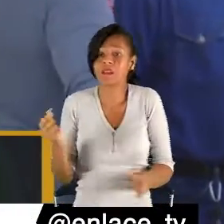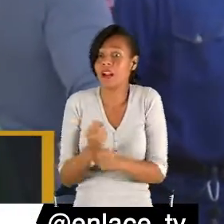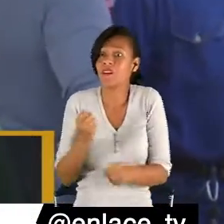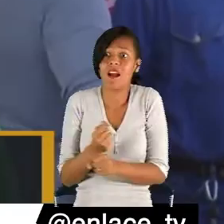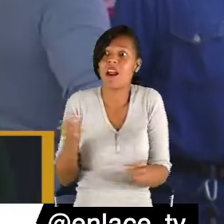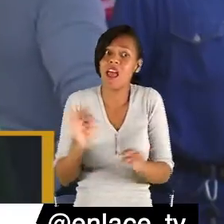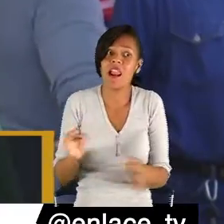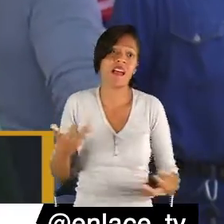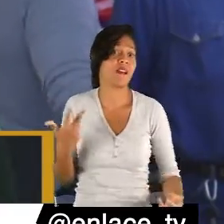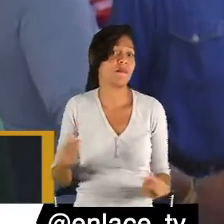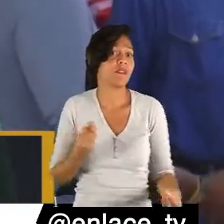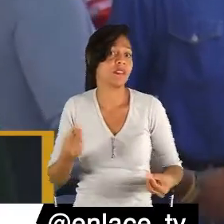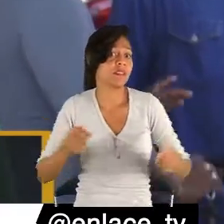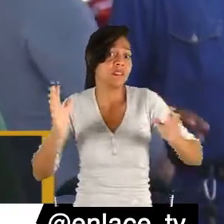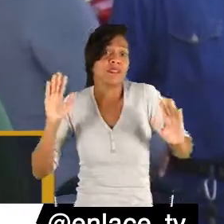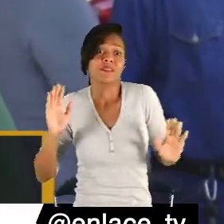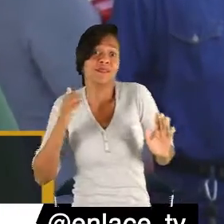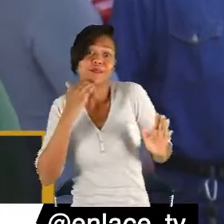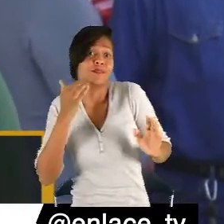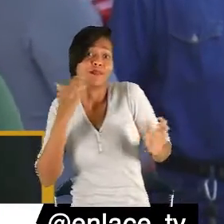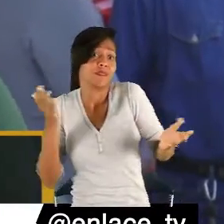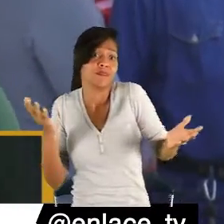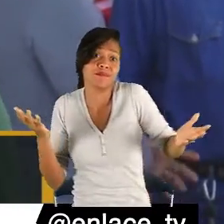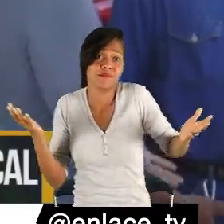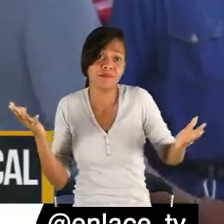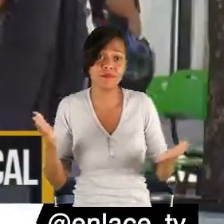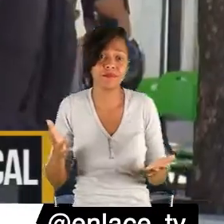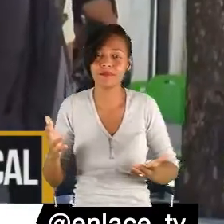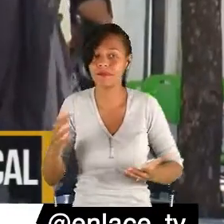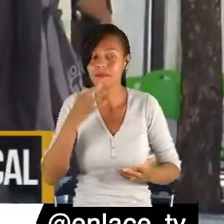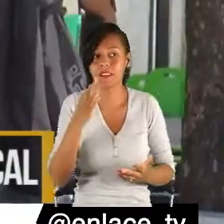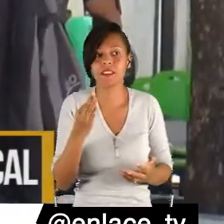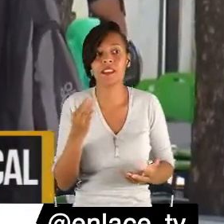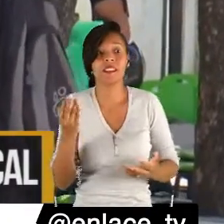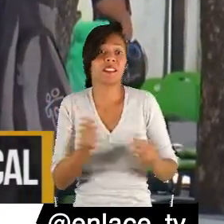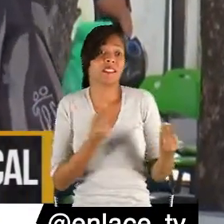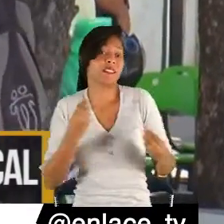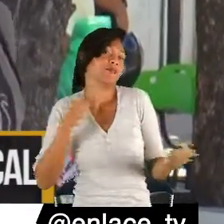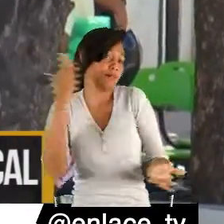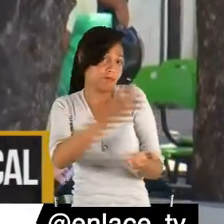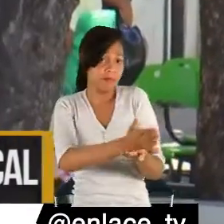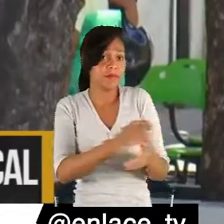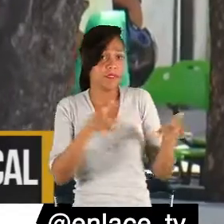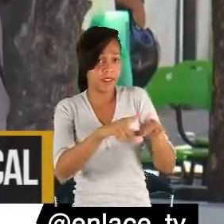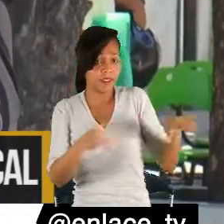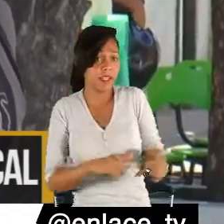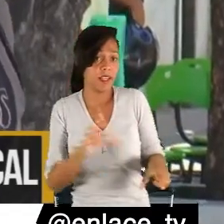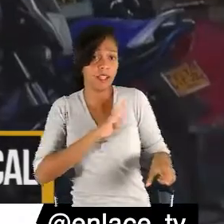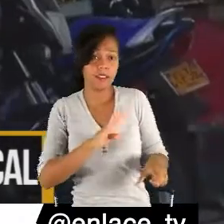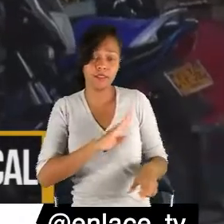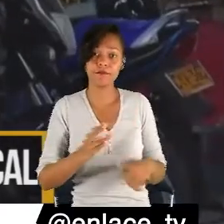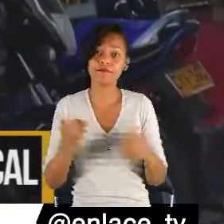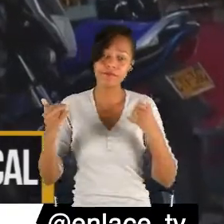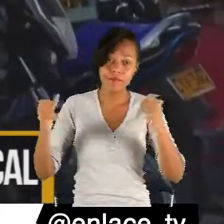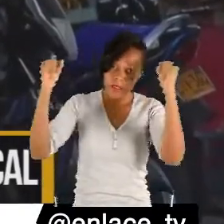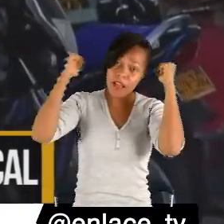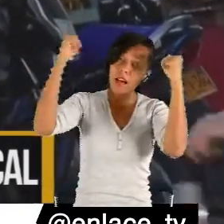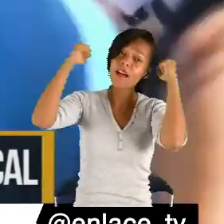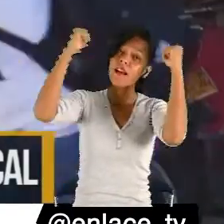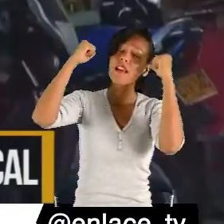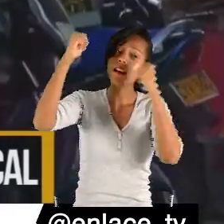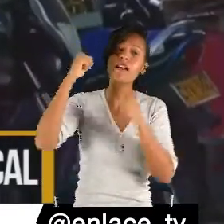que poner al día la protesta pacífica la adelantan desde hace varios días